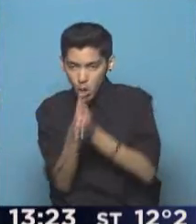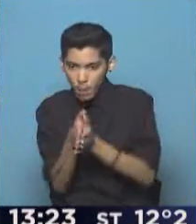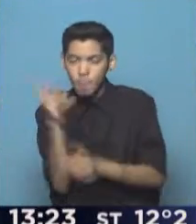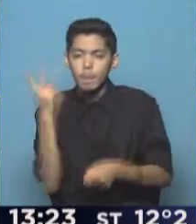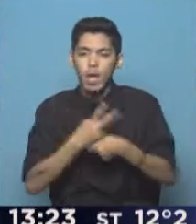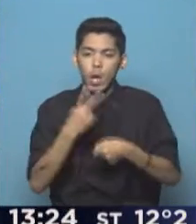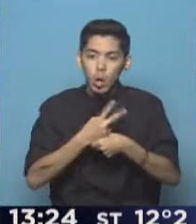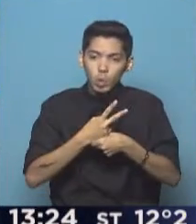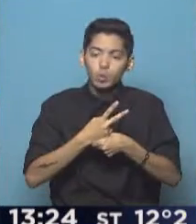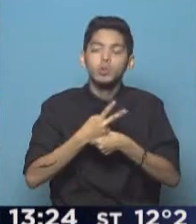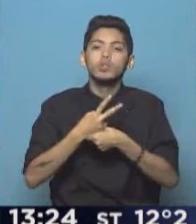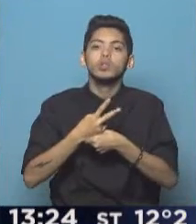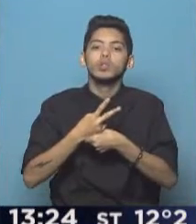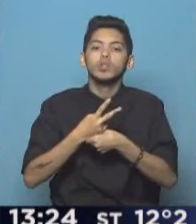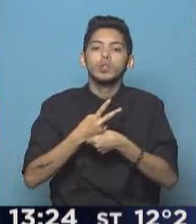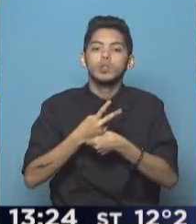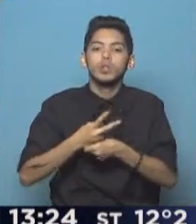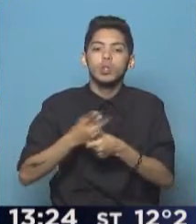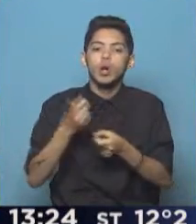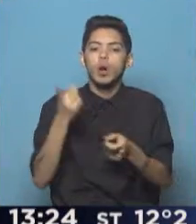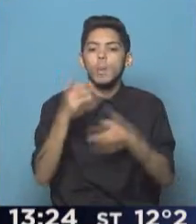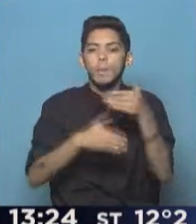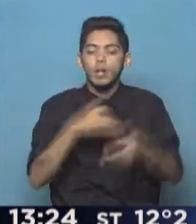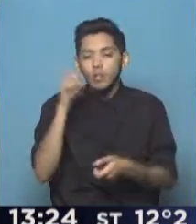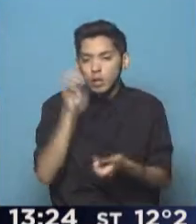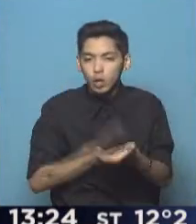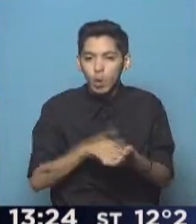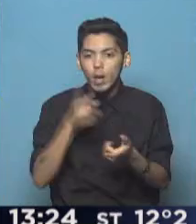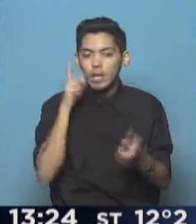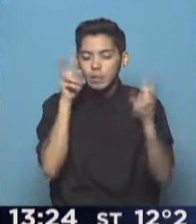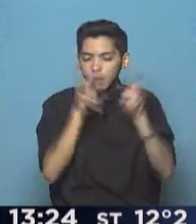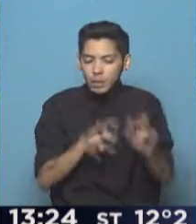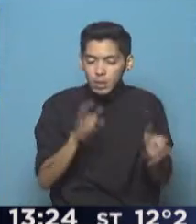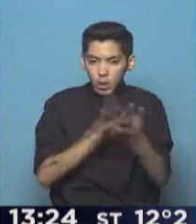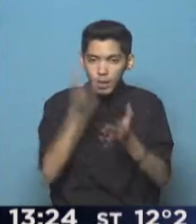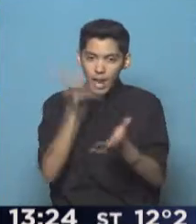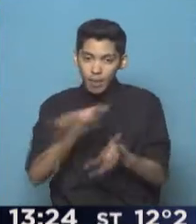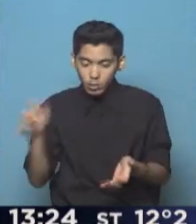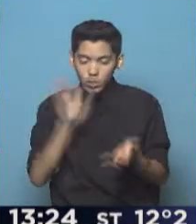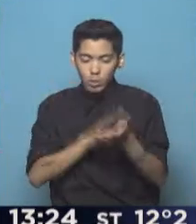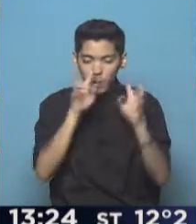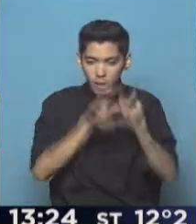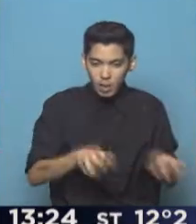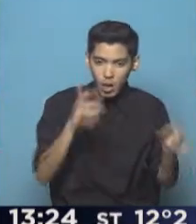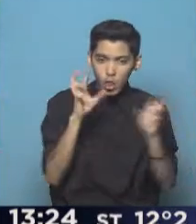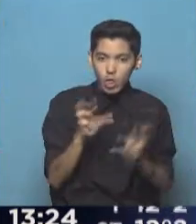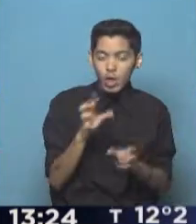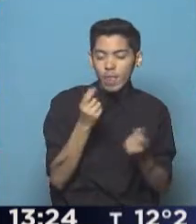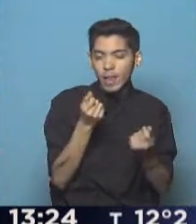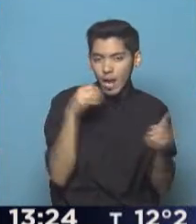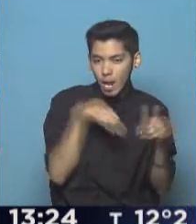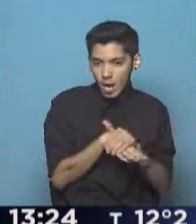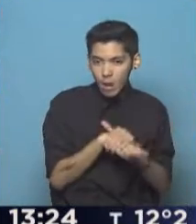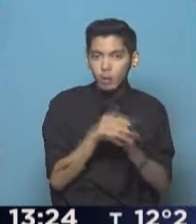segundo procesamiento en su contra en la causa en la que se los investiga por lavado de dinero, puntualmente los casi 33 millones de dólares vinculados